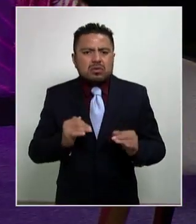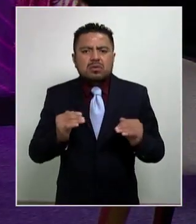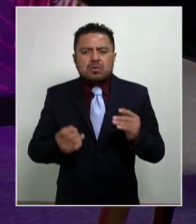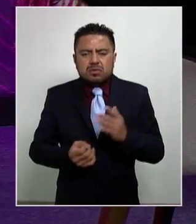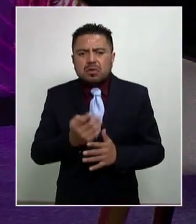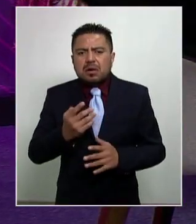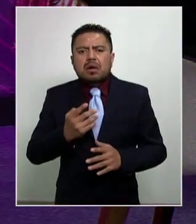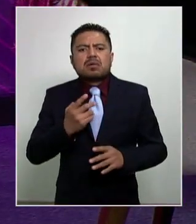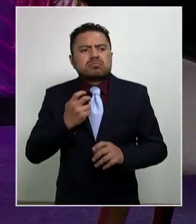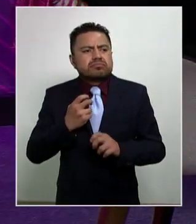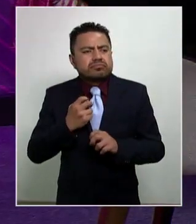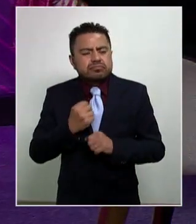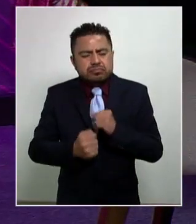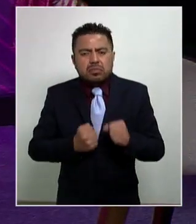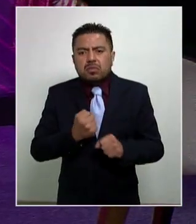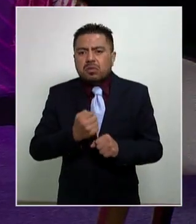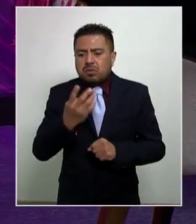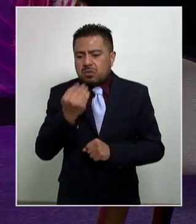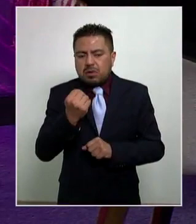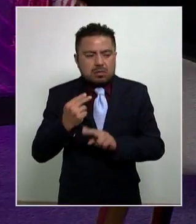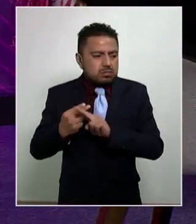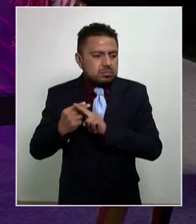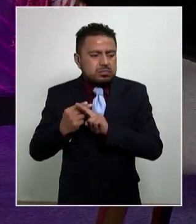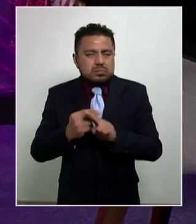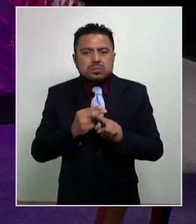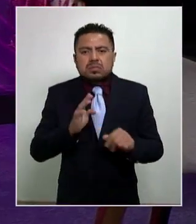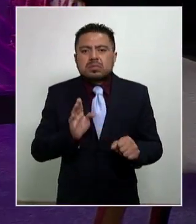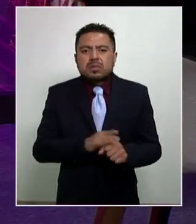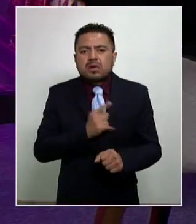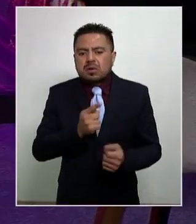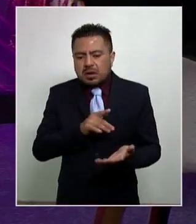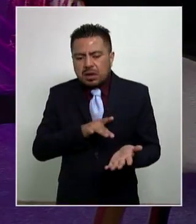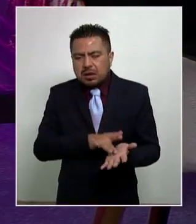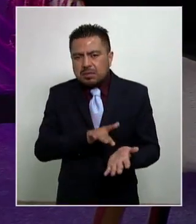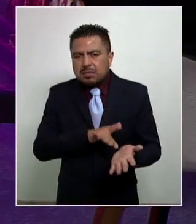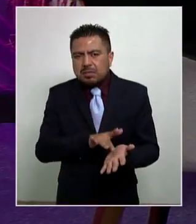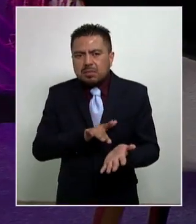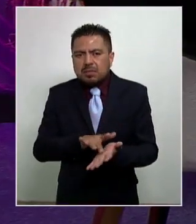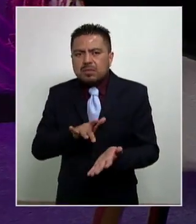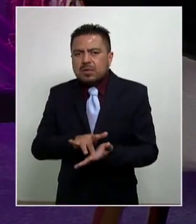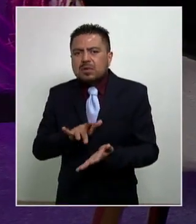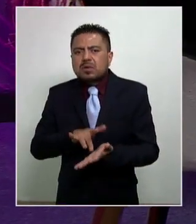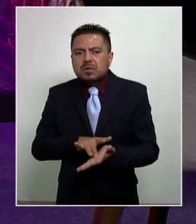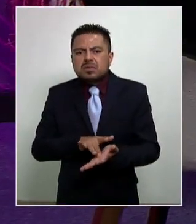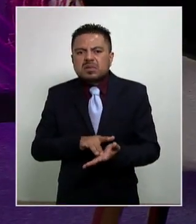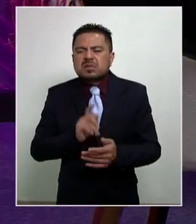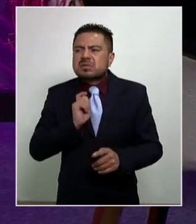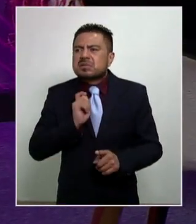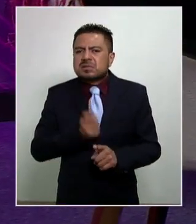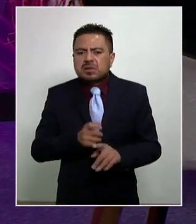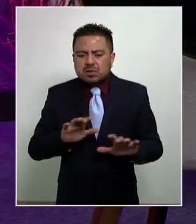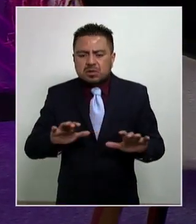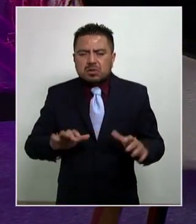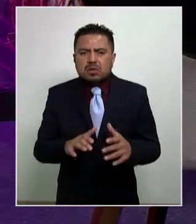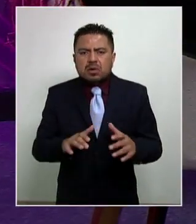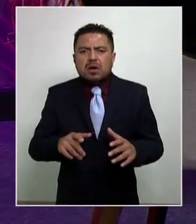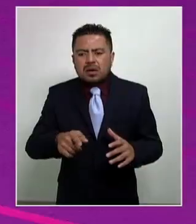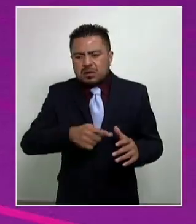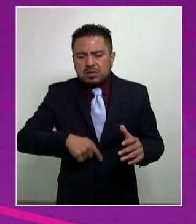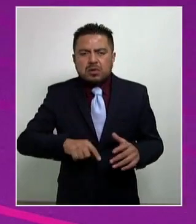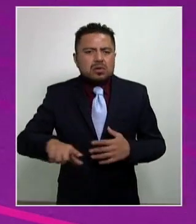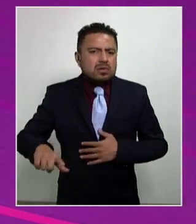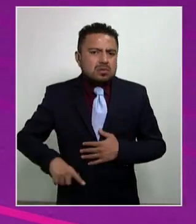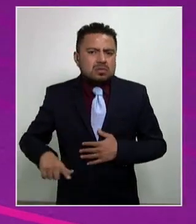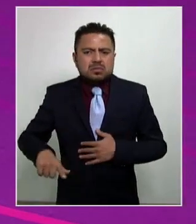resistió durante 9 años por el apoyo, con el apoyo de la comunidad aquí, del